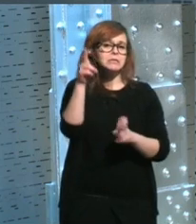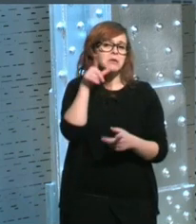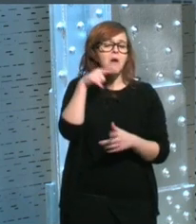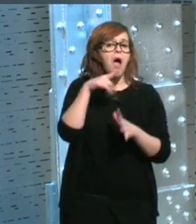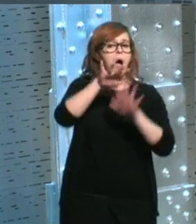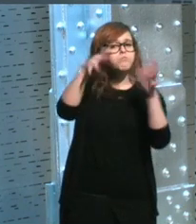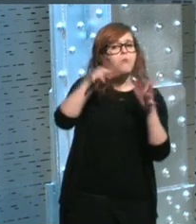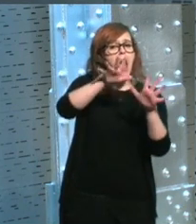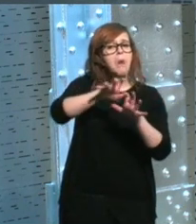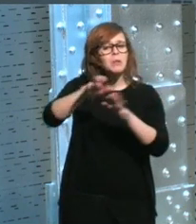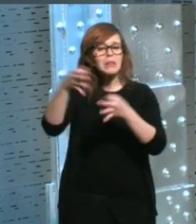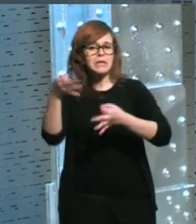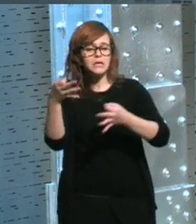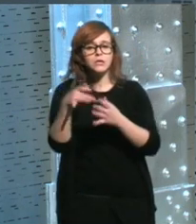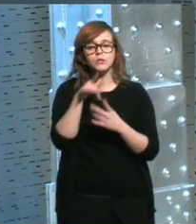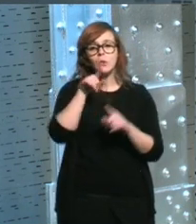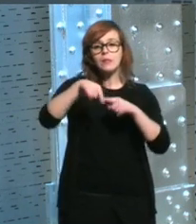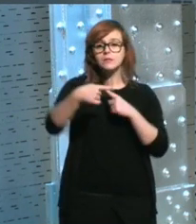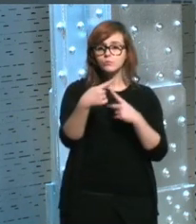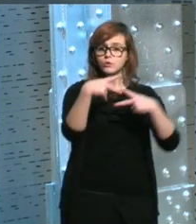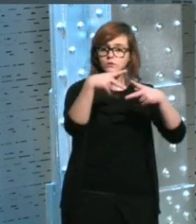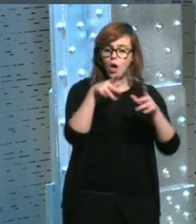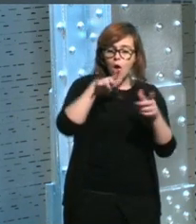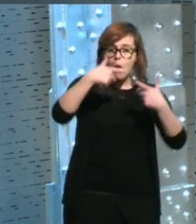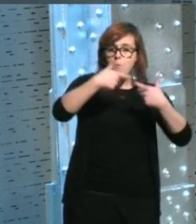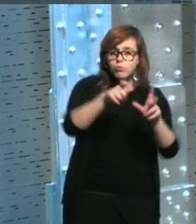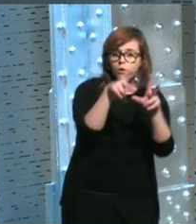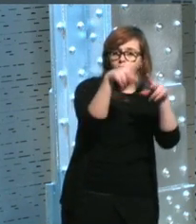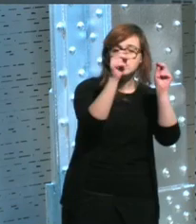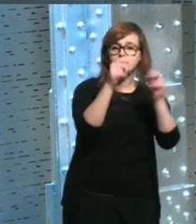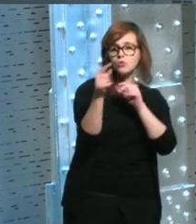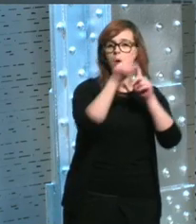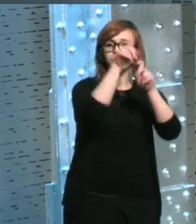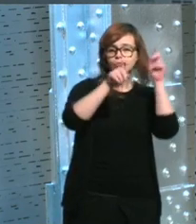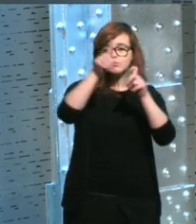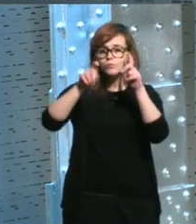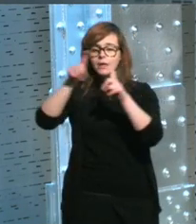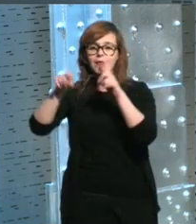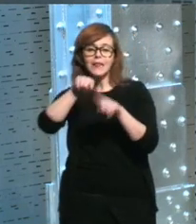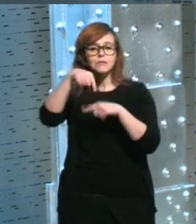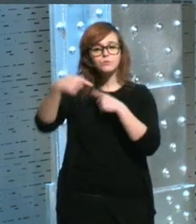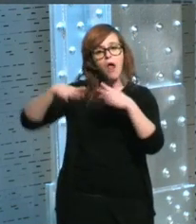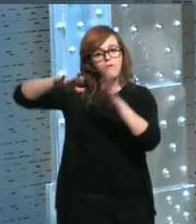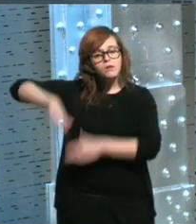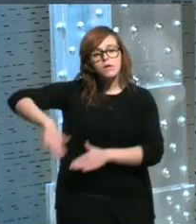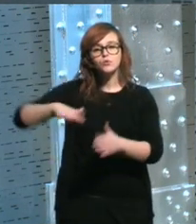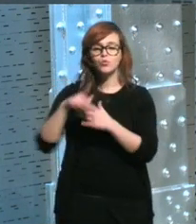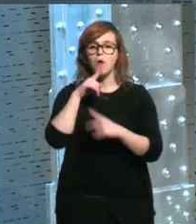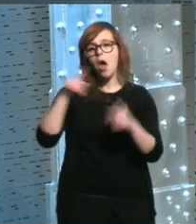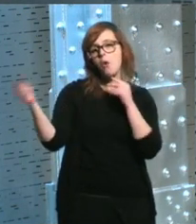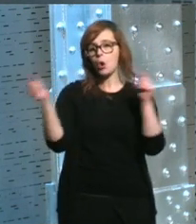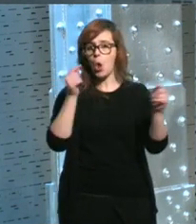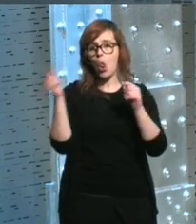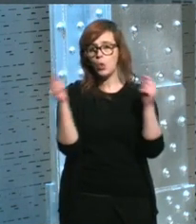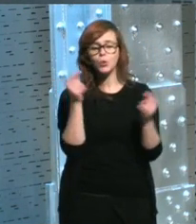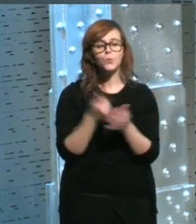turno de preguntas de forma breve en la que podrán intervenir todos aquellos que lo deseen y finalmente abriremos un coloquio. Quiero